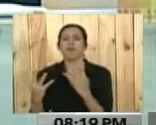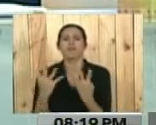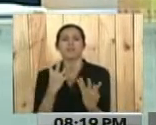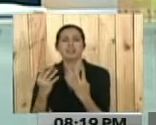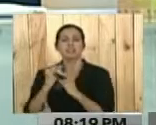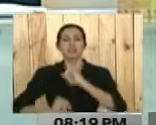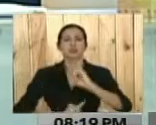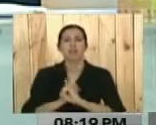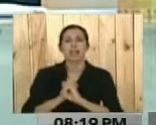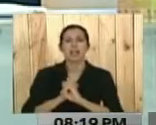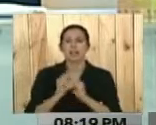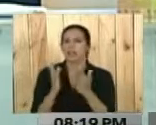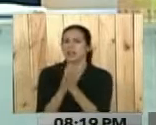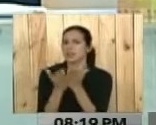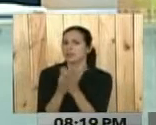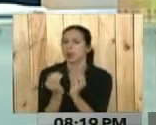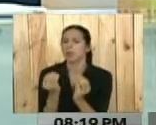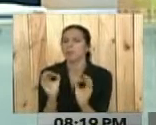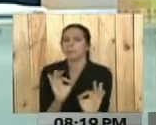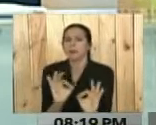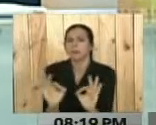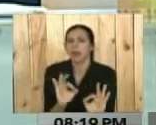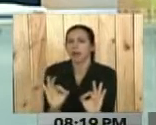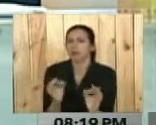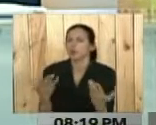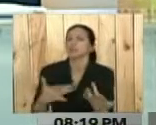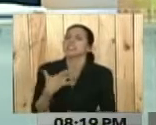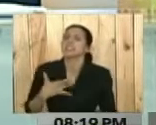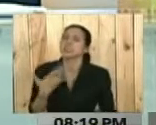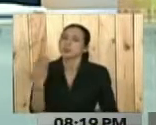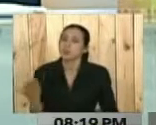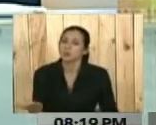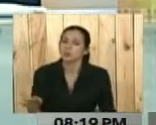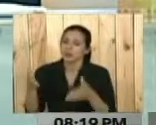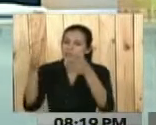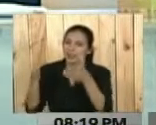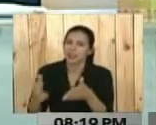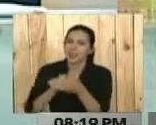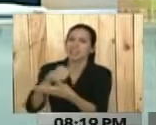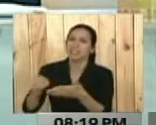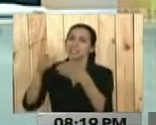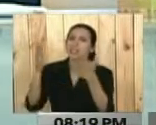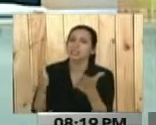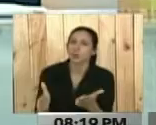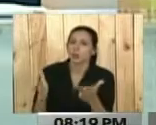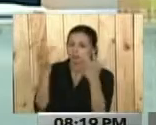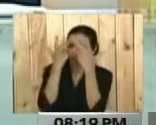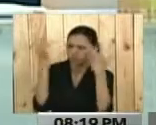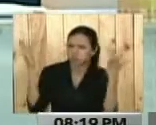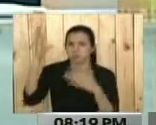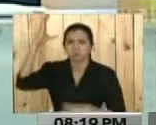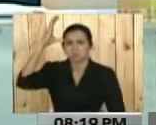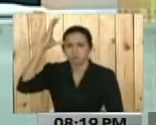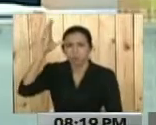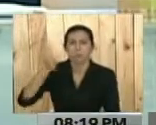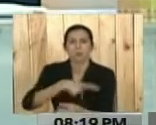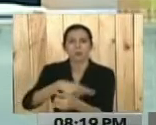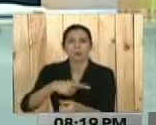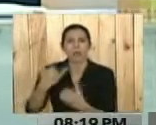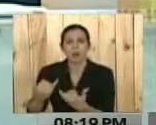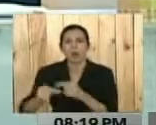del Libro. ¿Cómo se preparan? ¿Cómo te sientes tú como escritor, intelectual, como joven poeta de